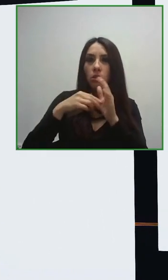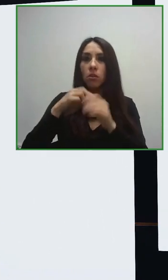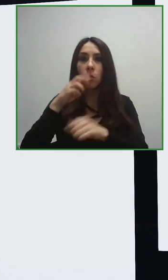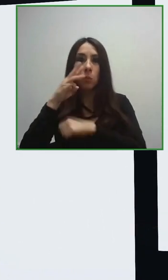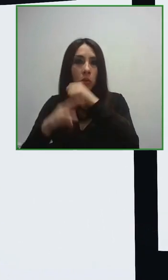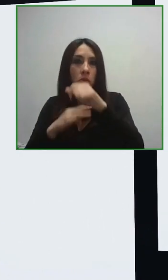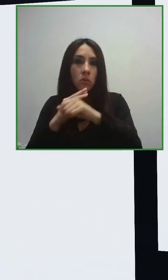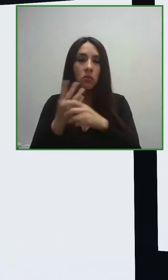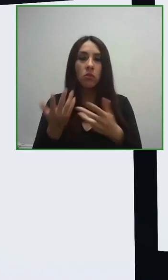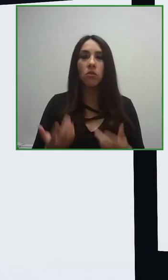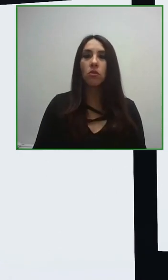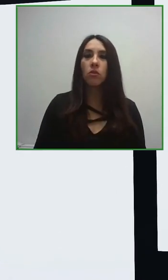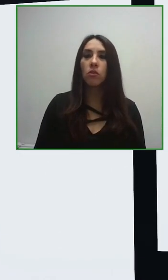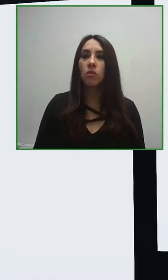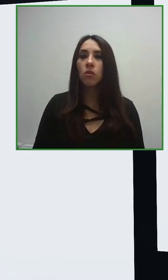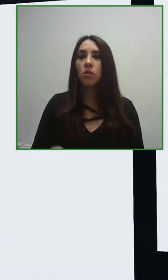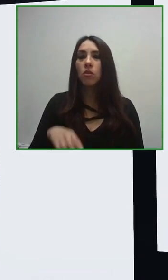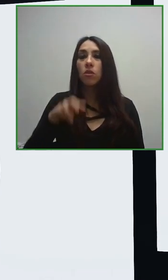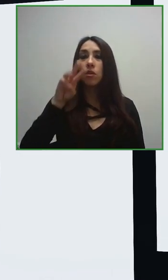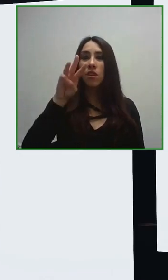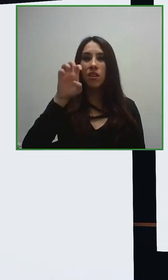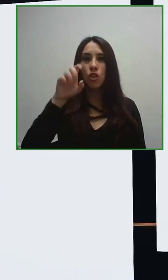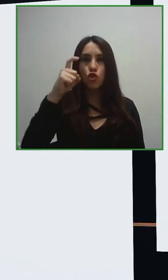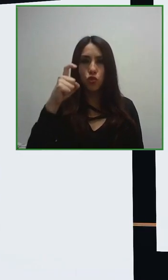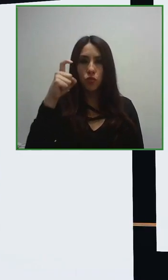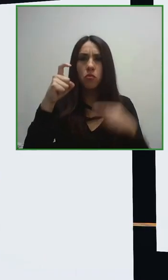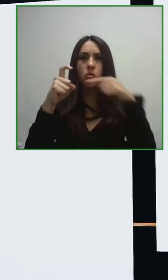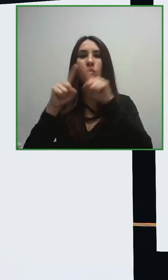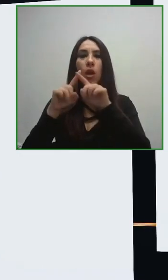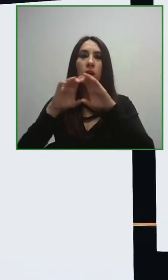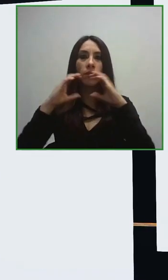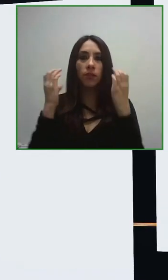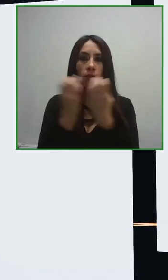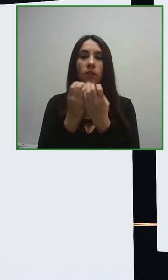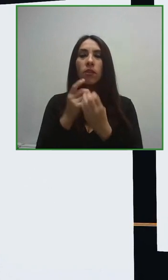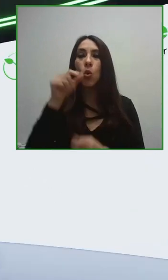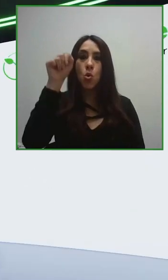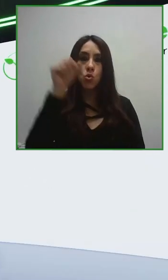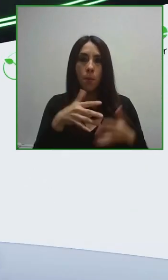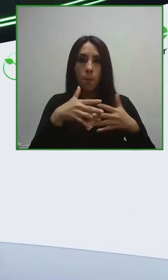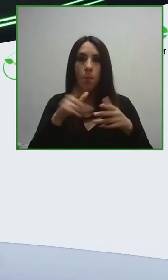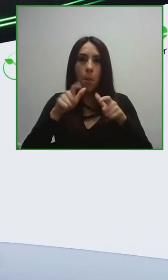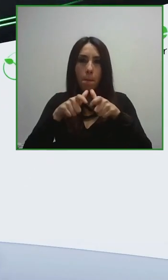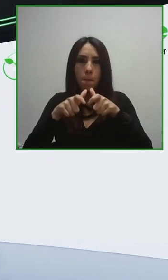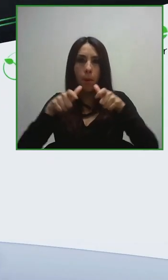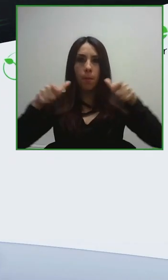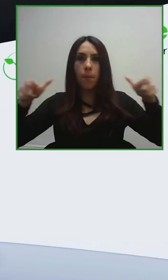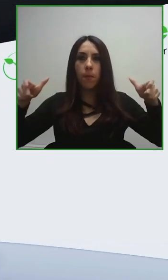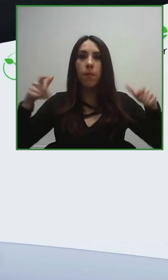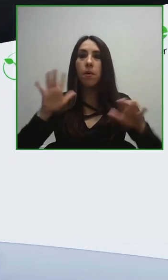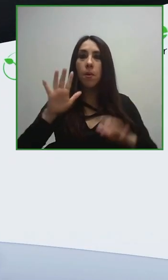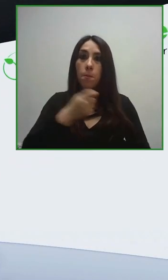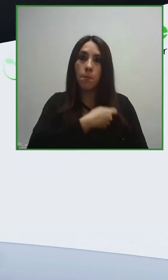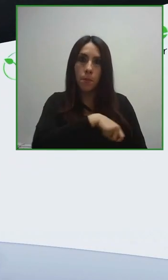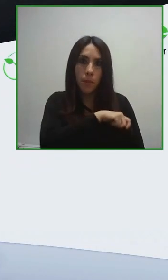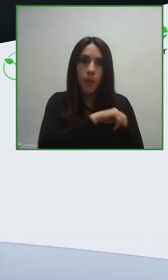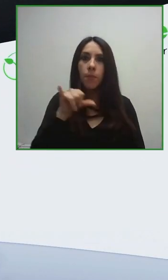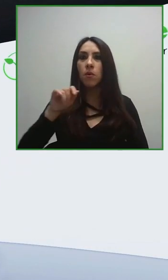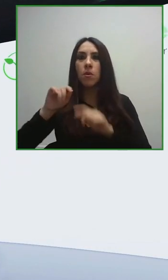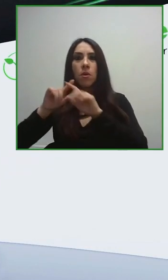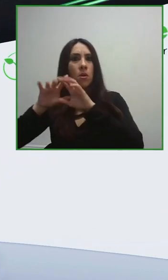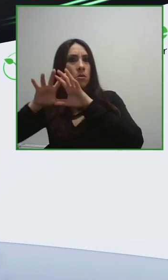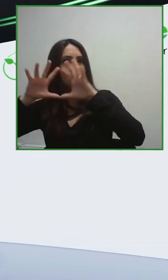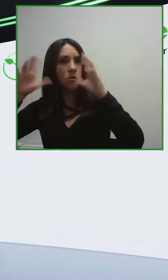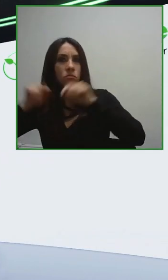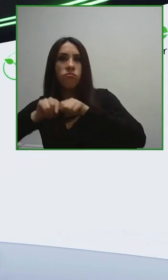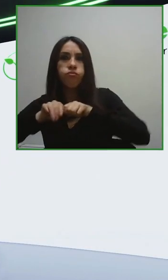y todo el mundo hispanoparlante. Contaremos con la moderación de Cesarina Nicolae, consultora de Ashoka y líder del programa